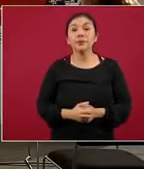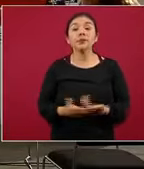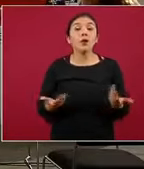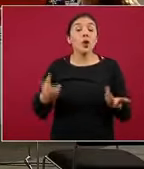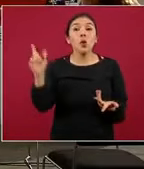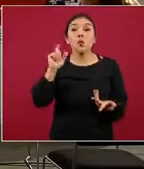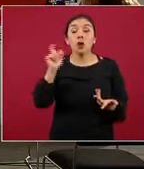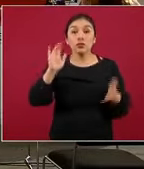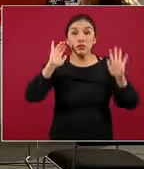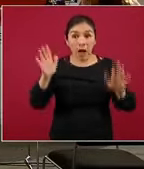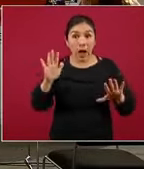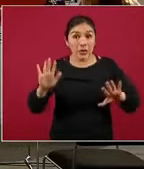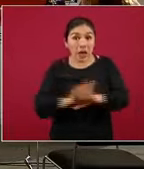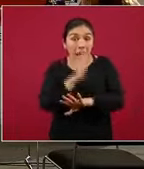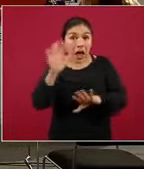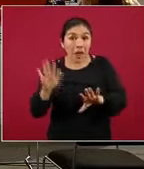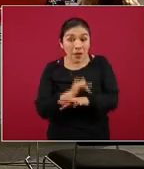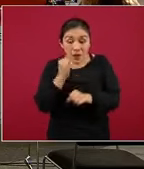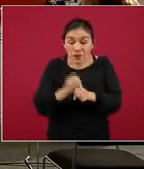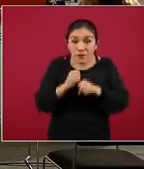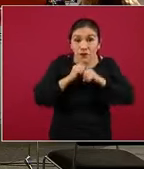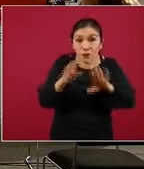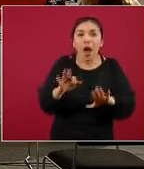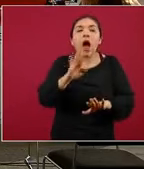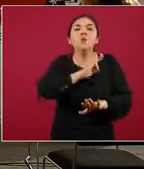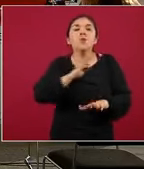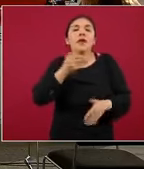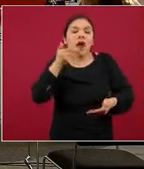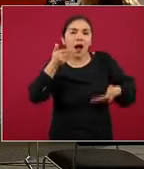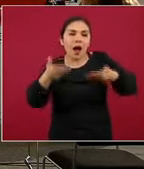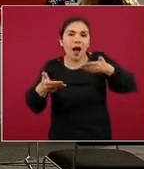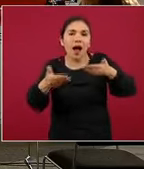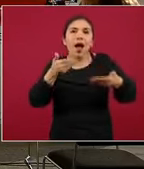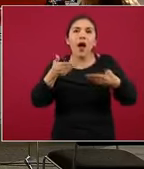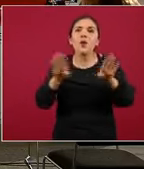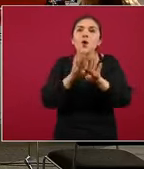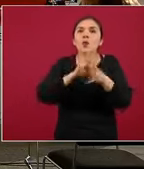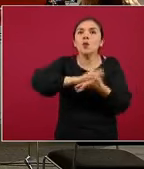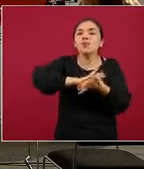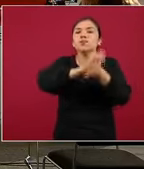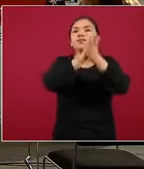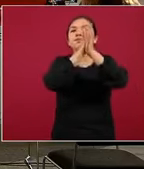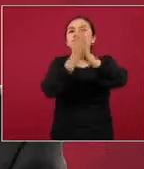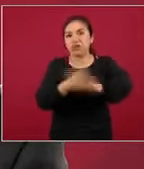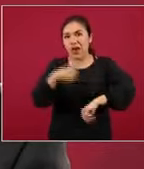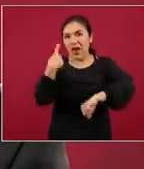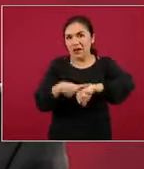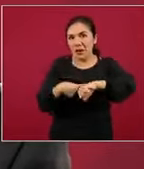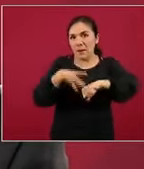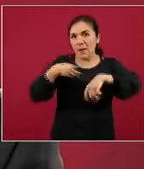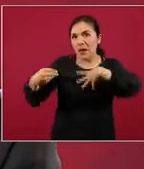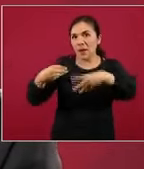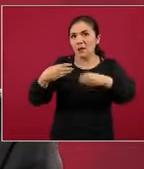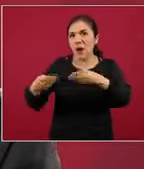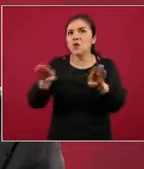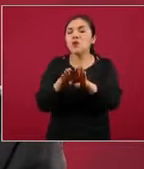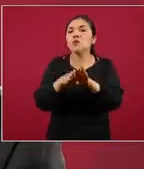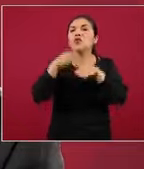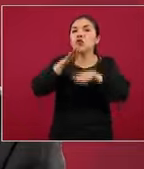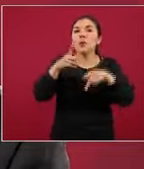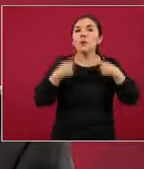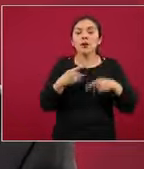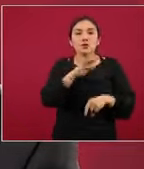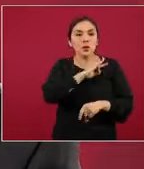Cuando se actualiza, uno puede comparar la progresión de la epidemia y su efecto sobre la inmunidad